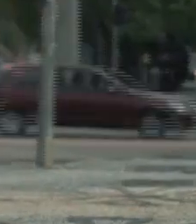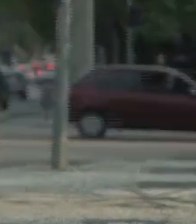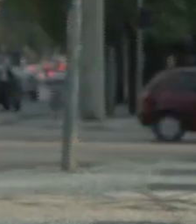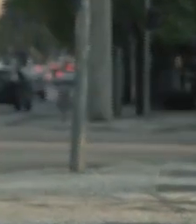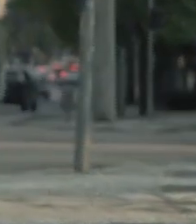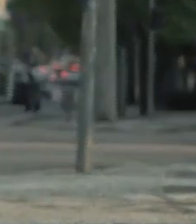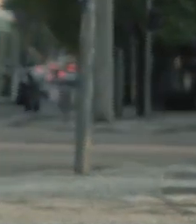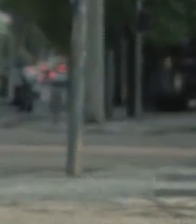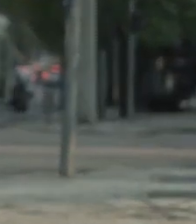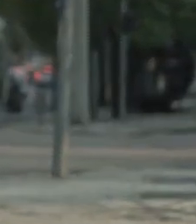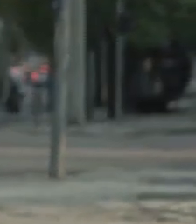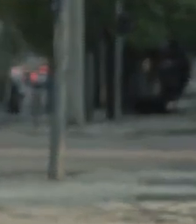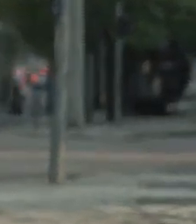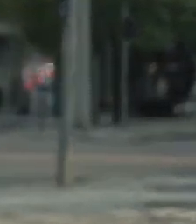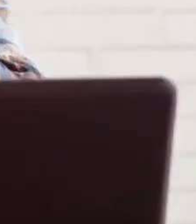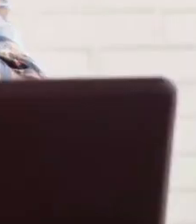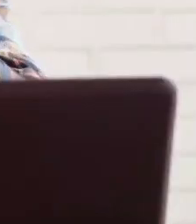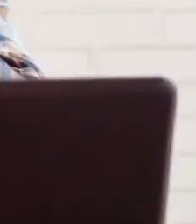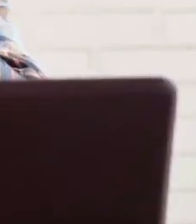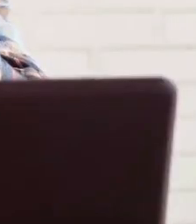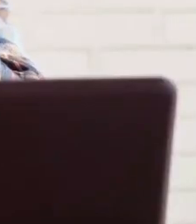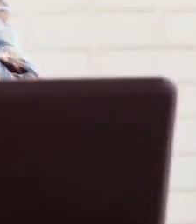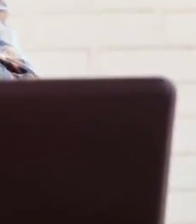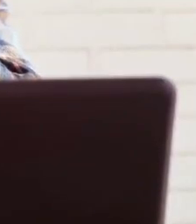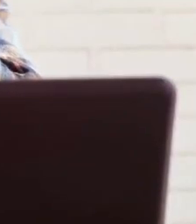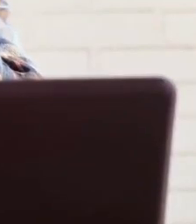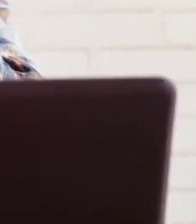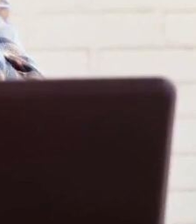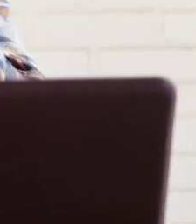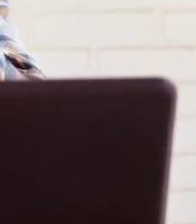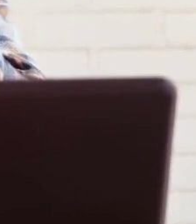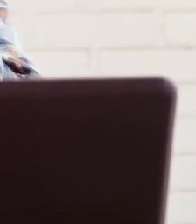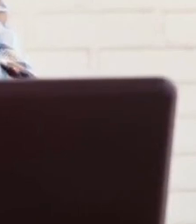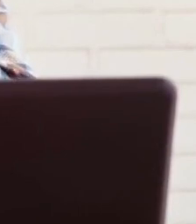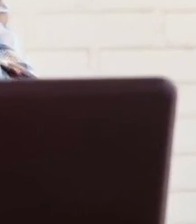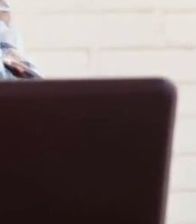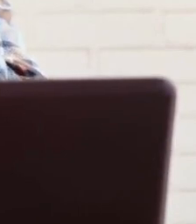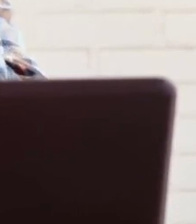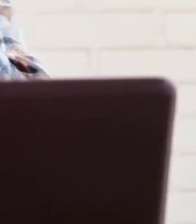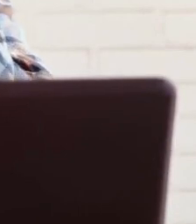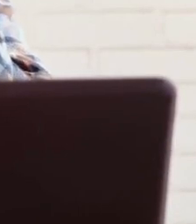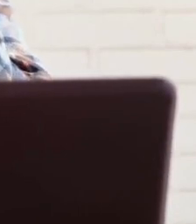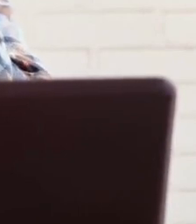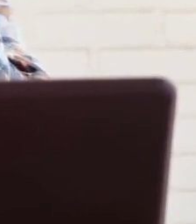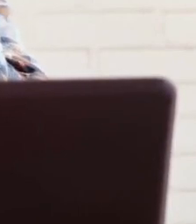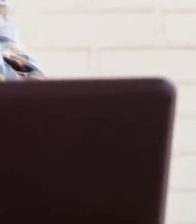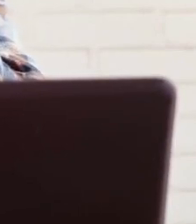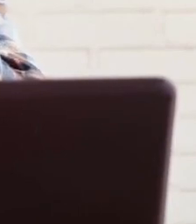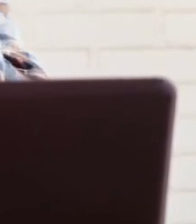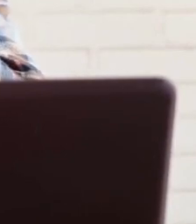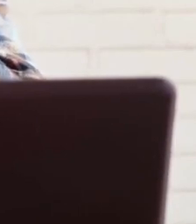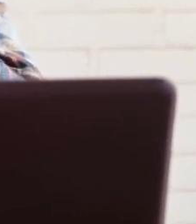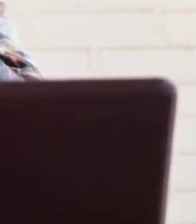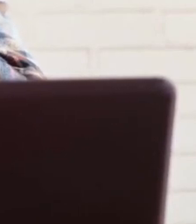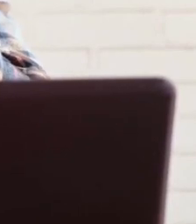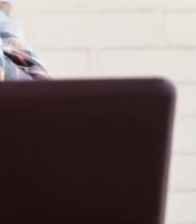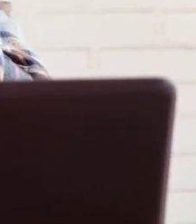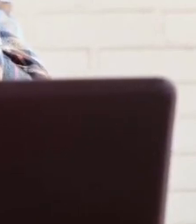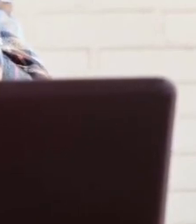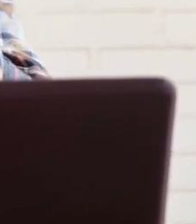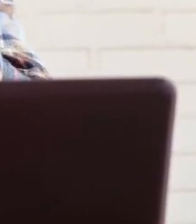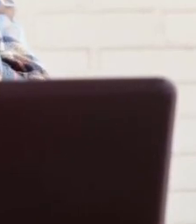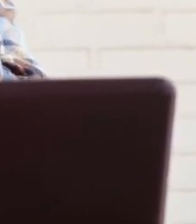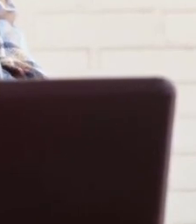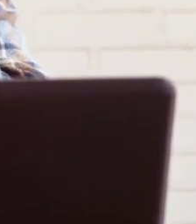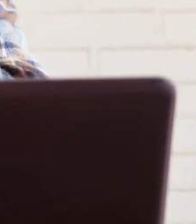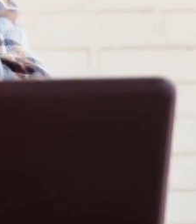proyecto muy interesante. Los dolores crónicos, si usted está padeciendo de ellos, bueno, no se pierda